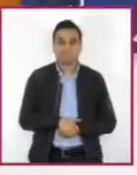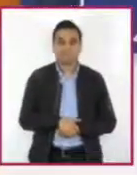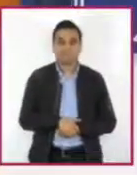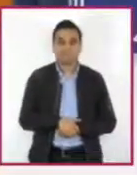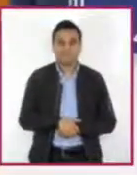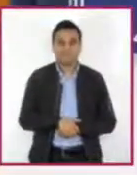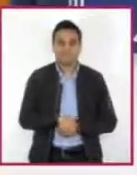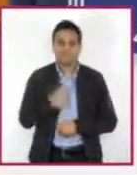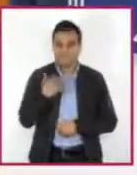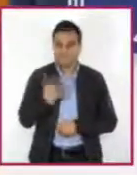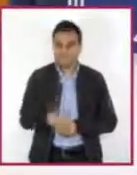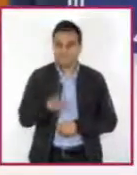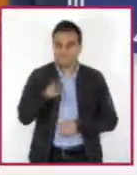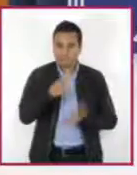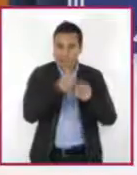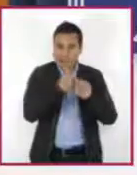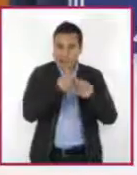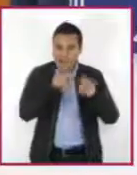atrás, chicos.